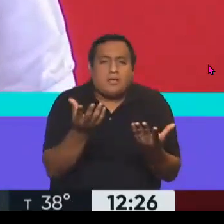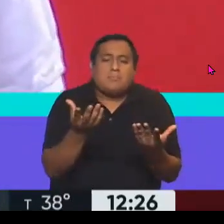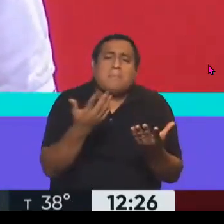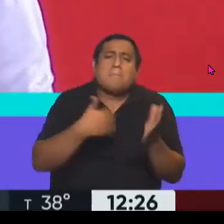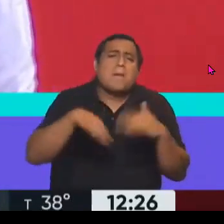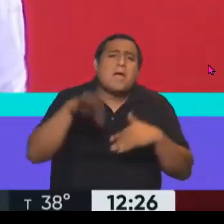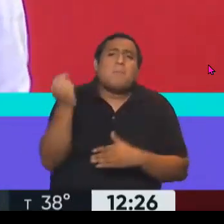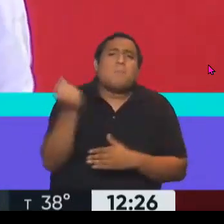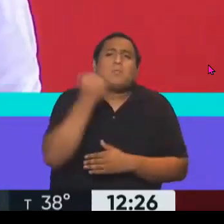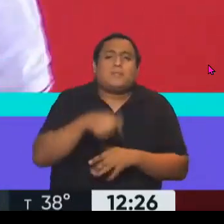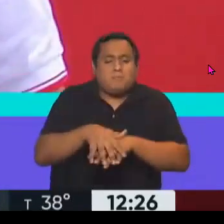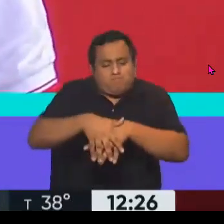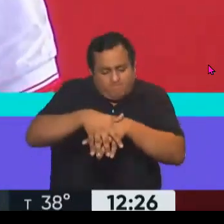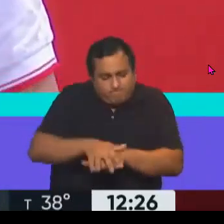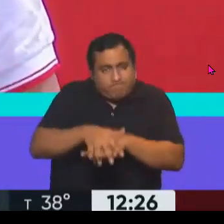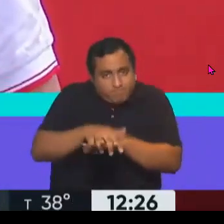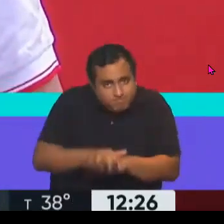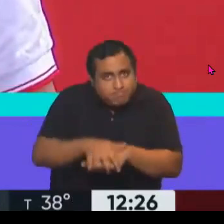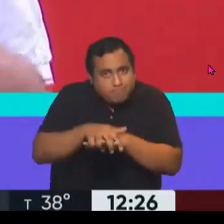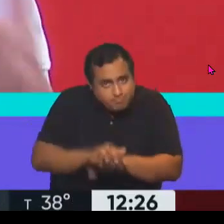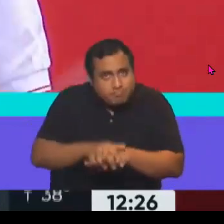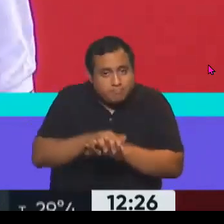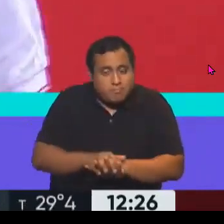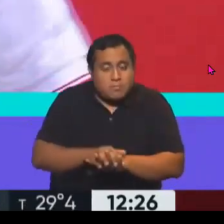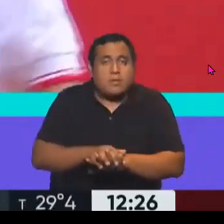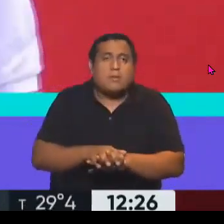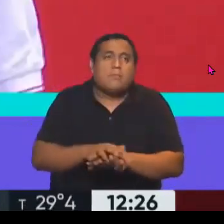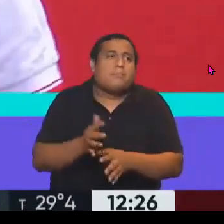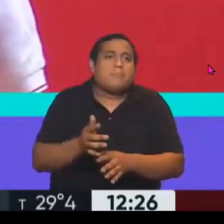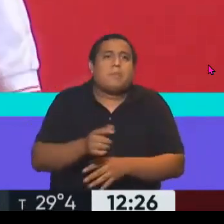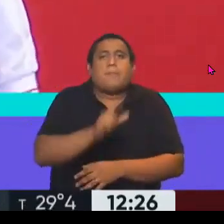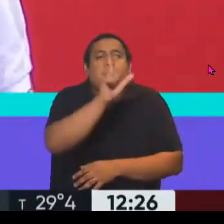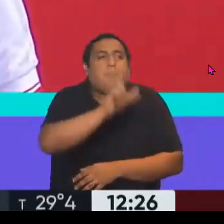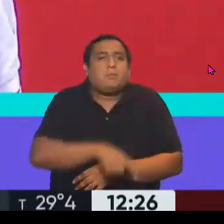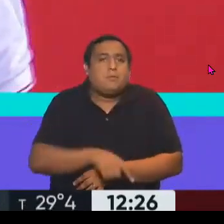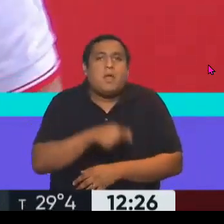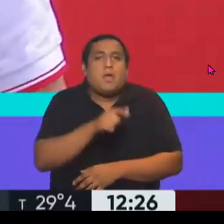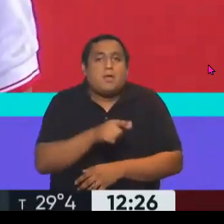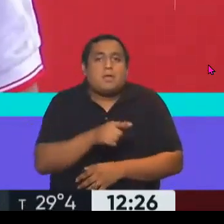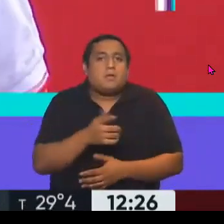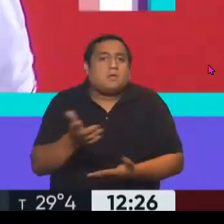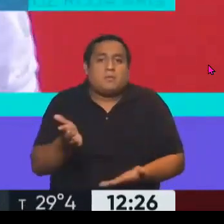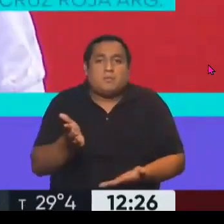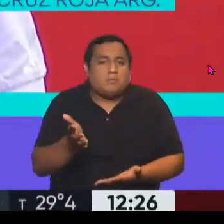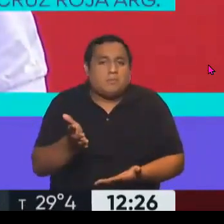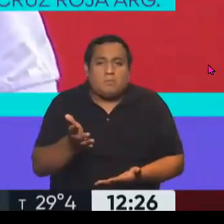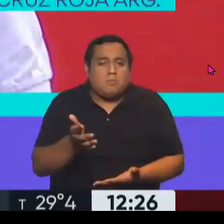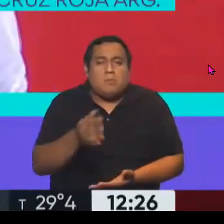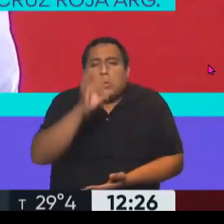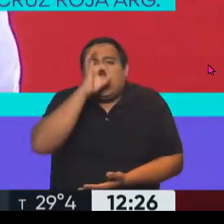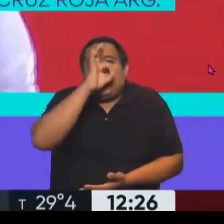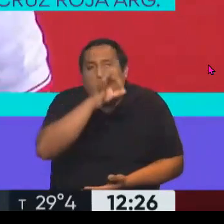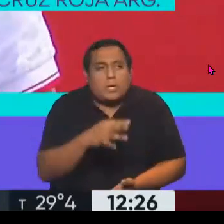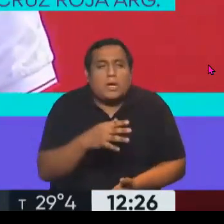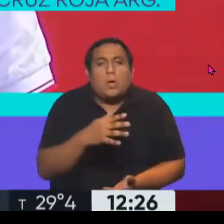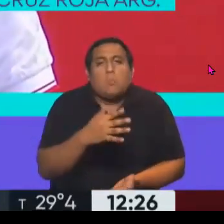cuestión de que lo más importante es comprimir, y de acá a que una persona común haga esta maniobra, capaz que no lo hace nunca